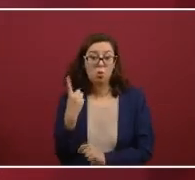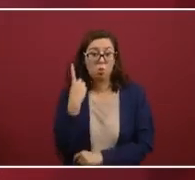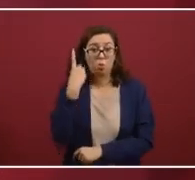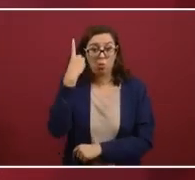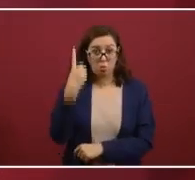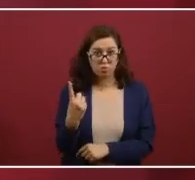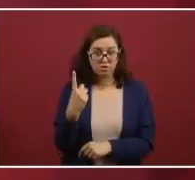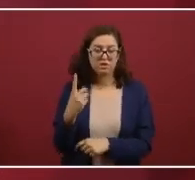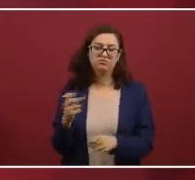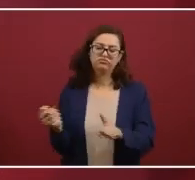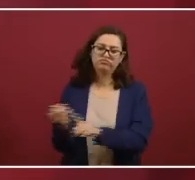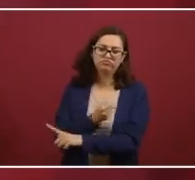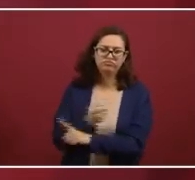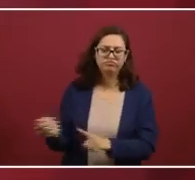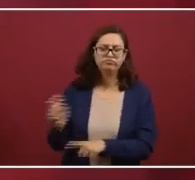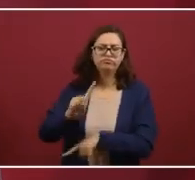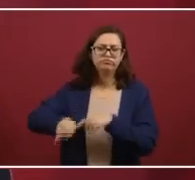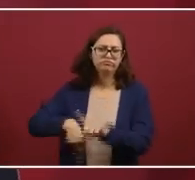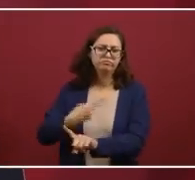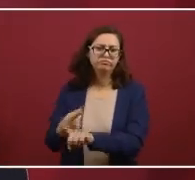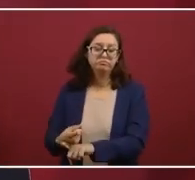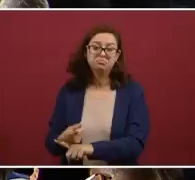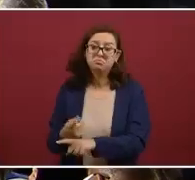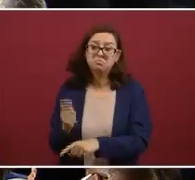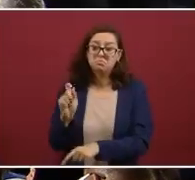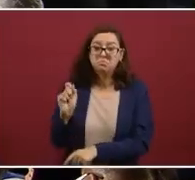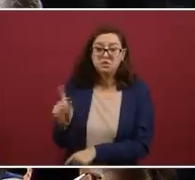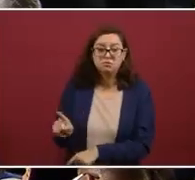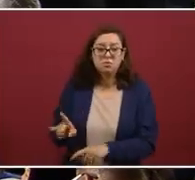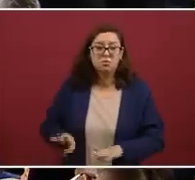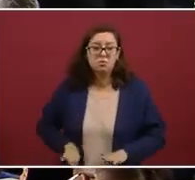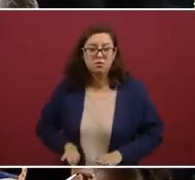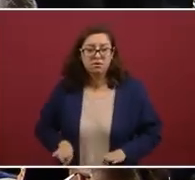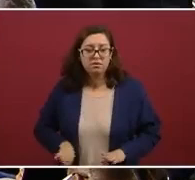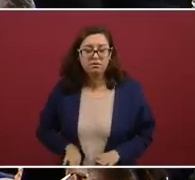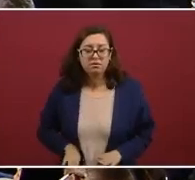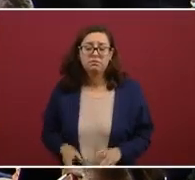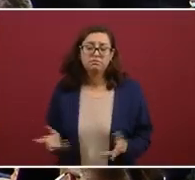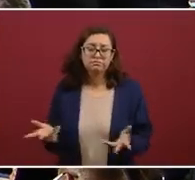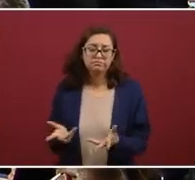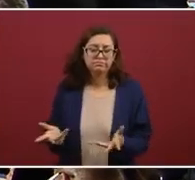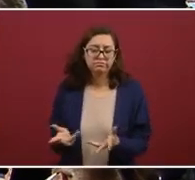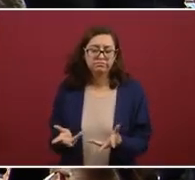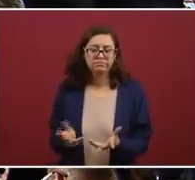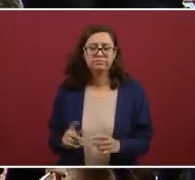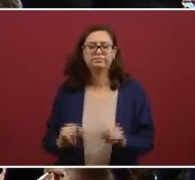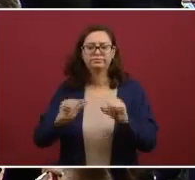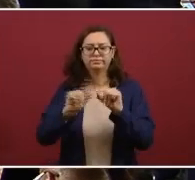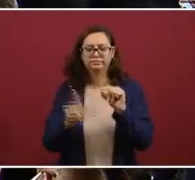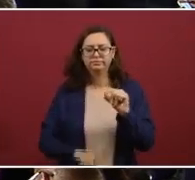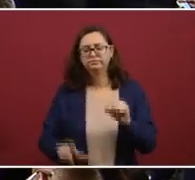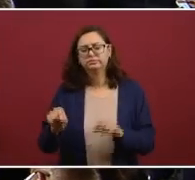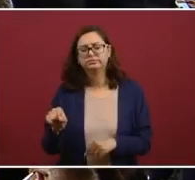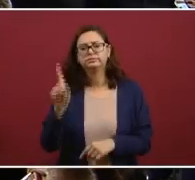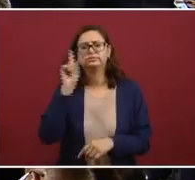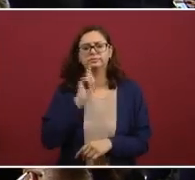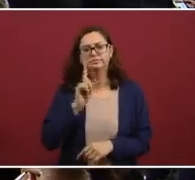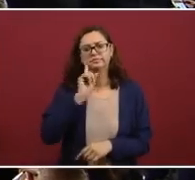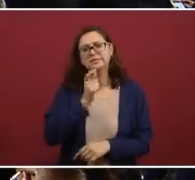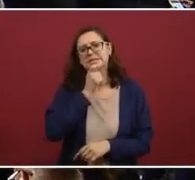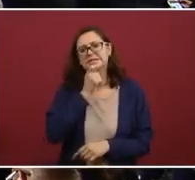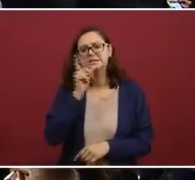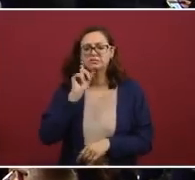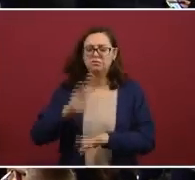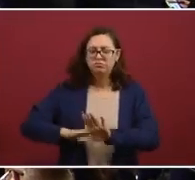física o sexual por parte de su compañero. En México, la violencia contra las mujeres y las niñas lastima a